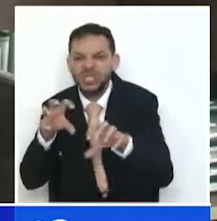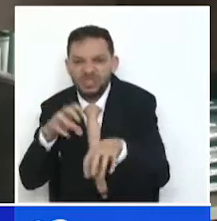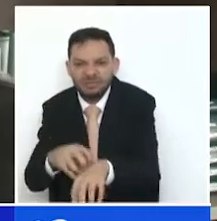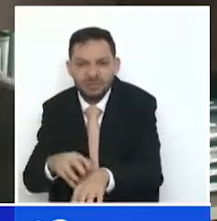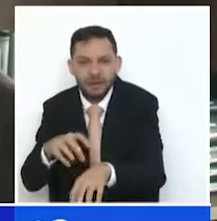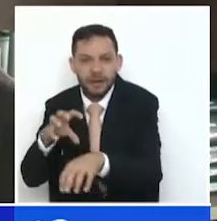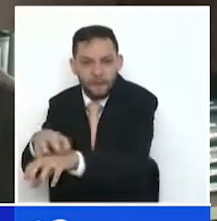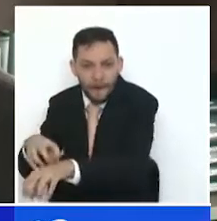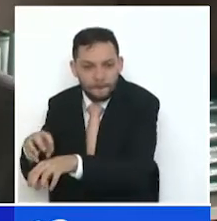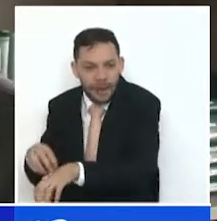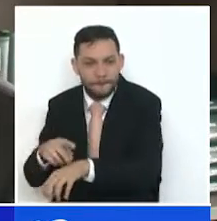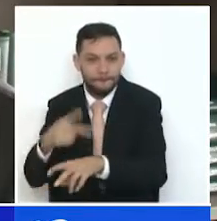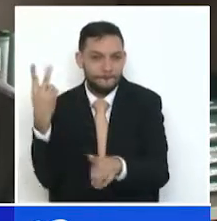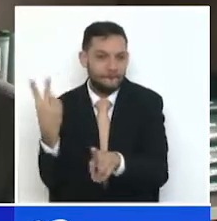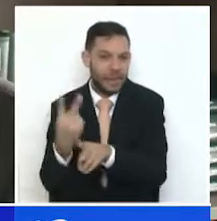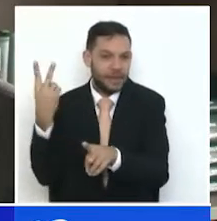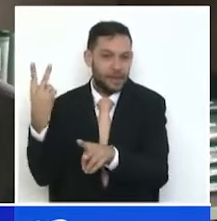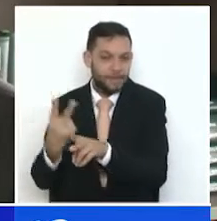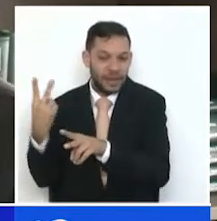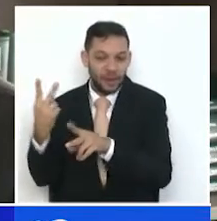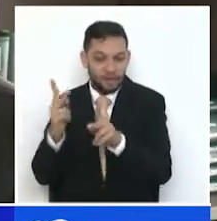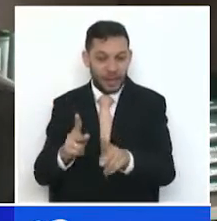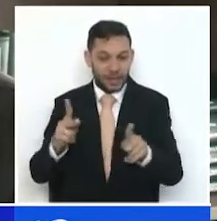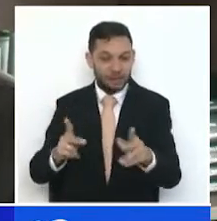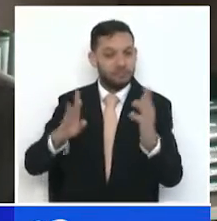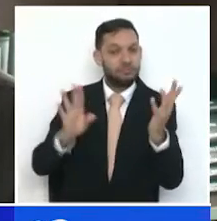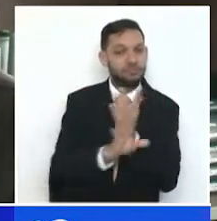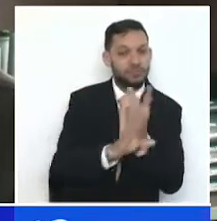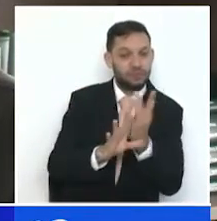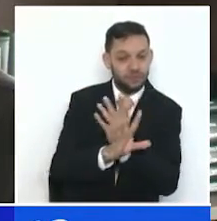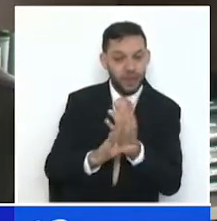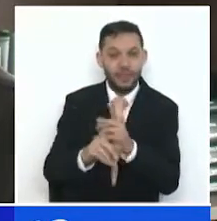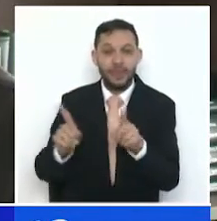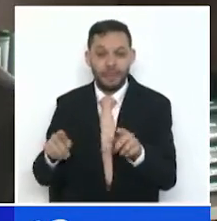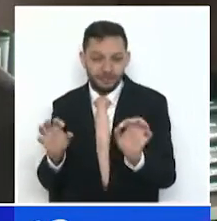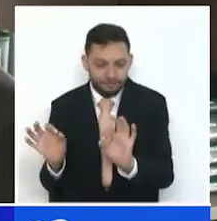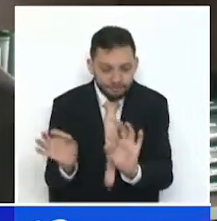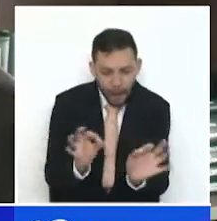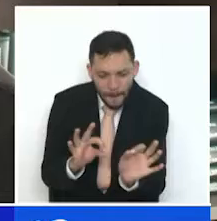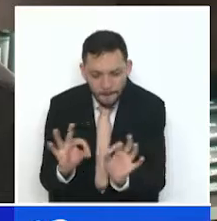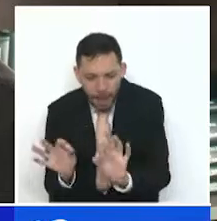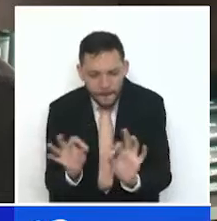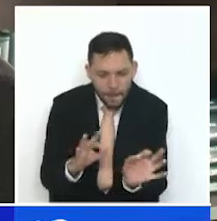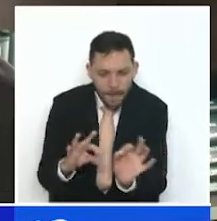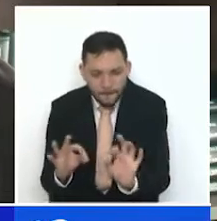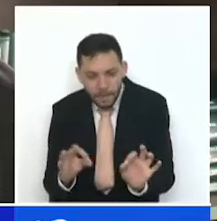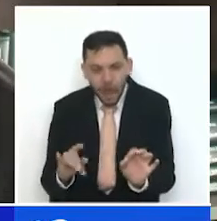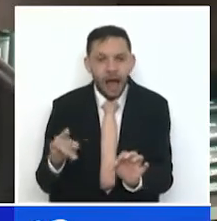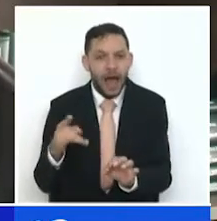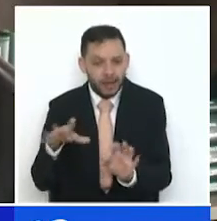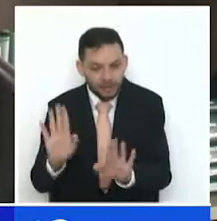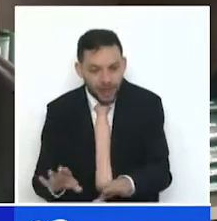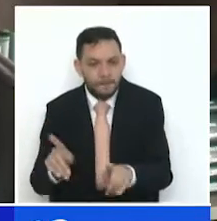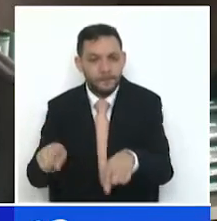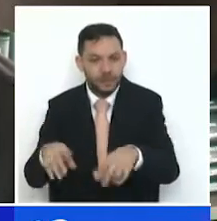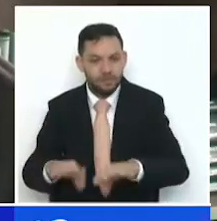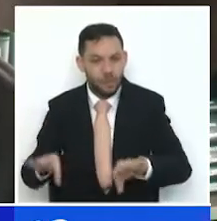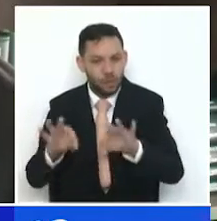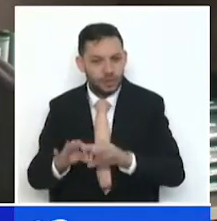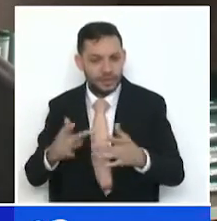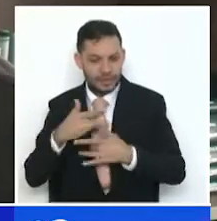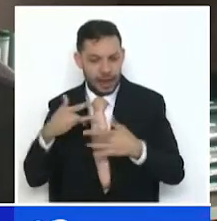de potenciales agresiones a las personas en las calles. Tiene que vigilar que tengan las condiciones necesarias